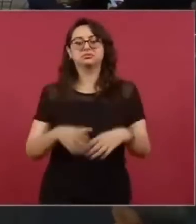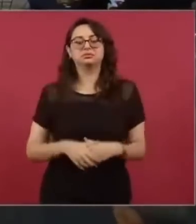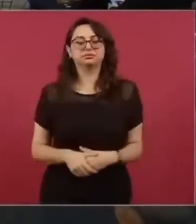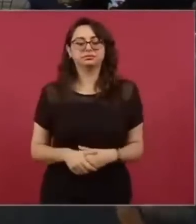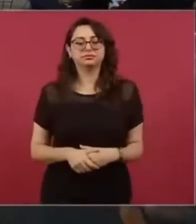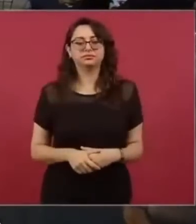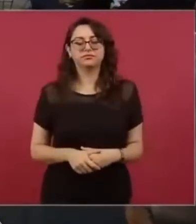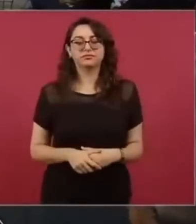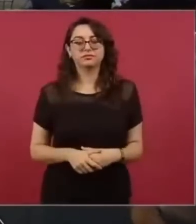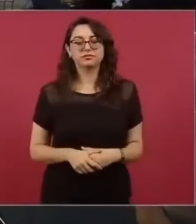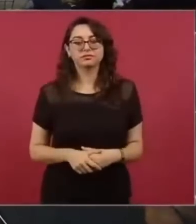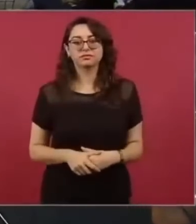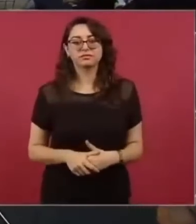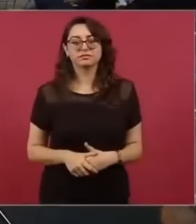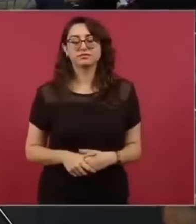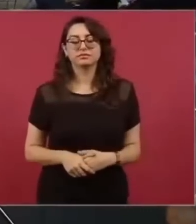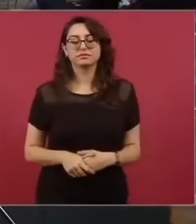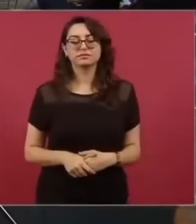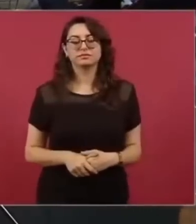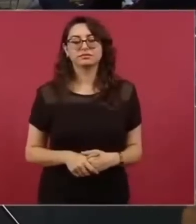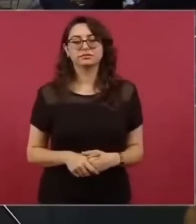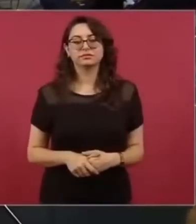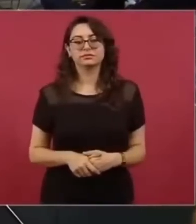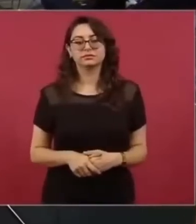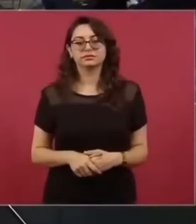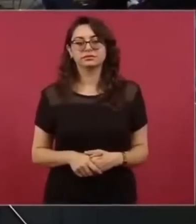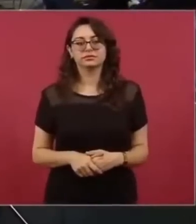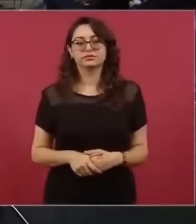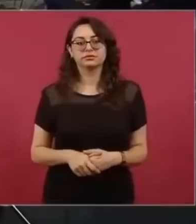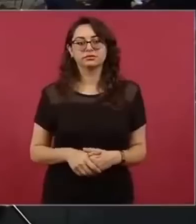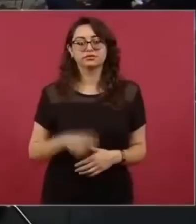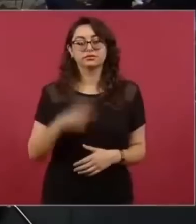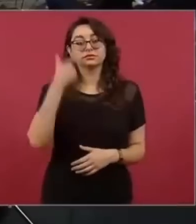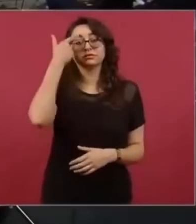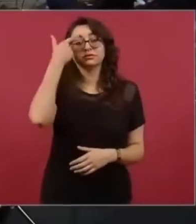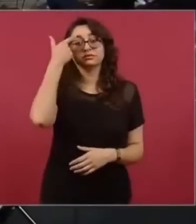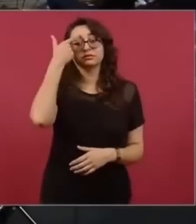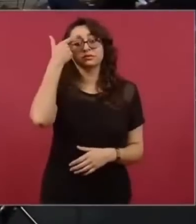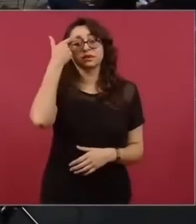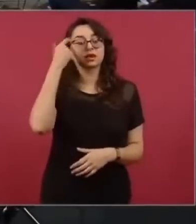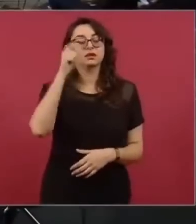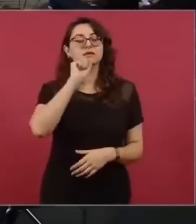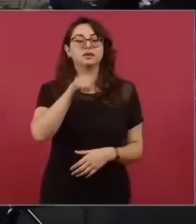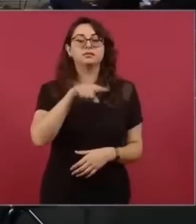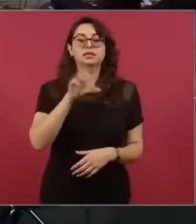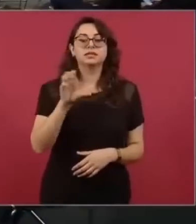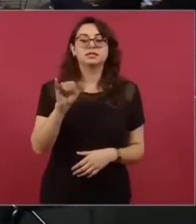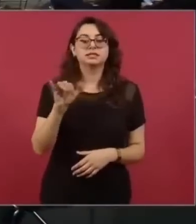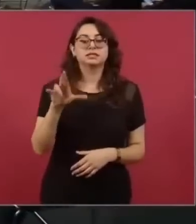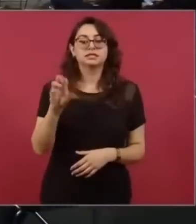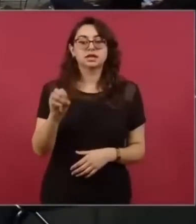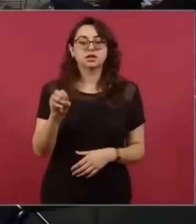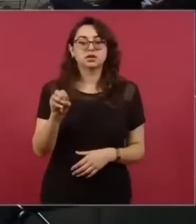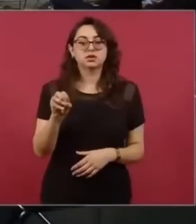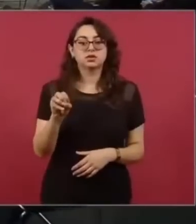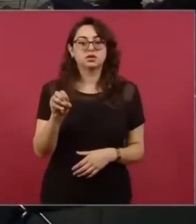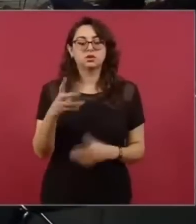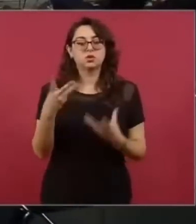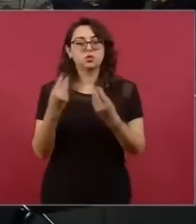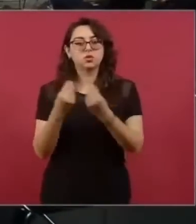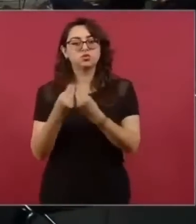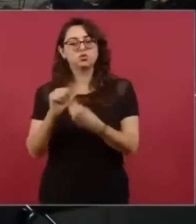escucho. Pero, y el que tiene Ciro también de experto. David Páramo.